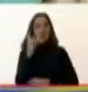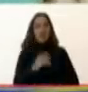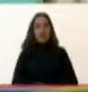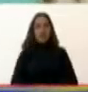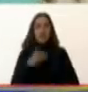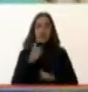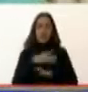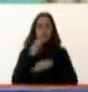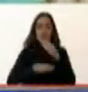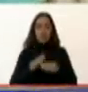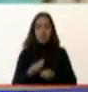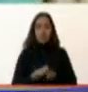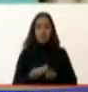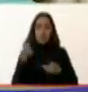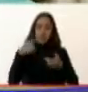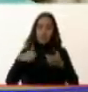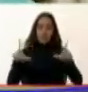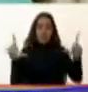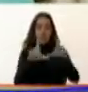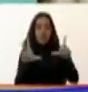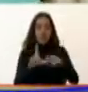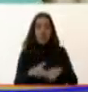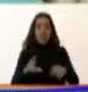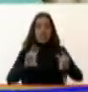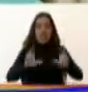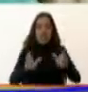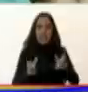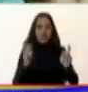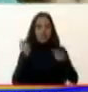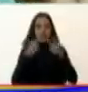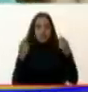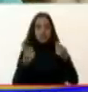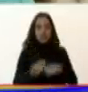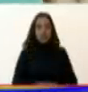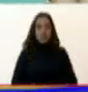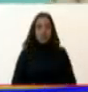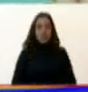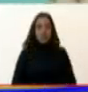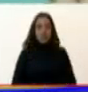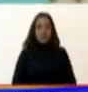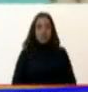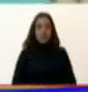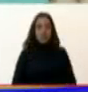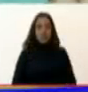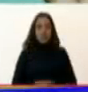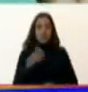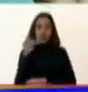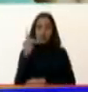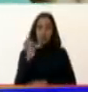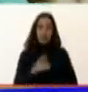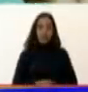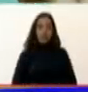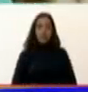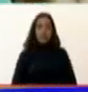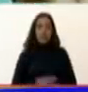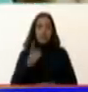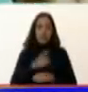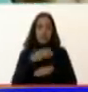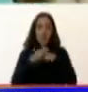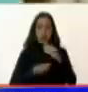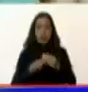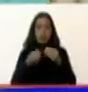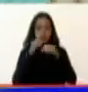comunicación para el pueblo. Medios, redes y paredes. Medios, redes y paredes. Y las redes